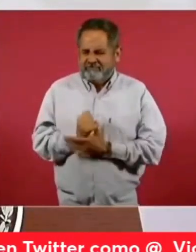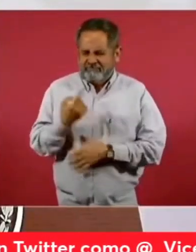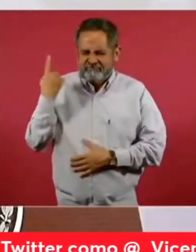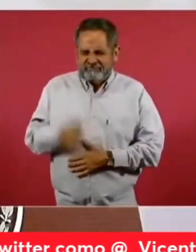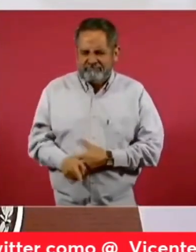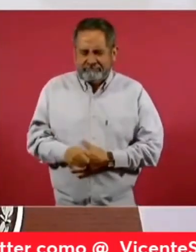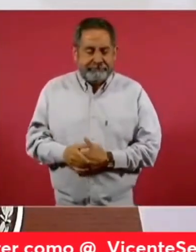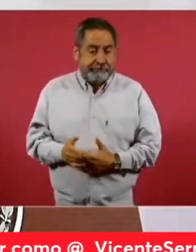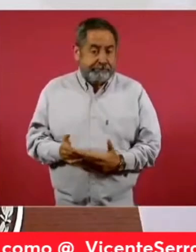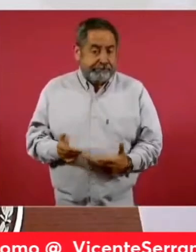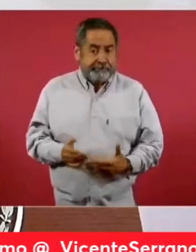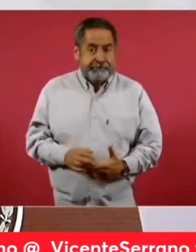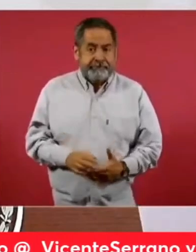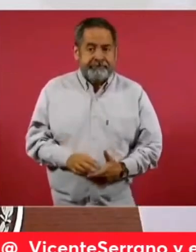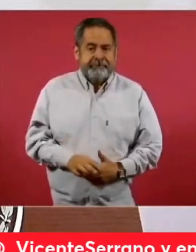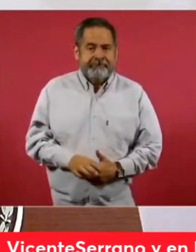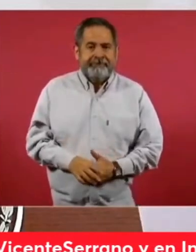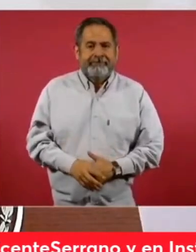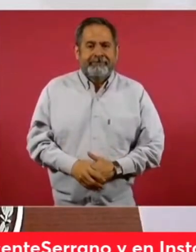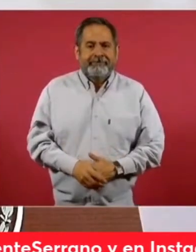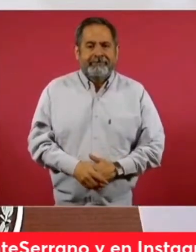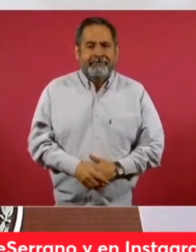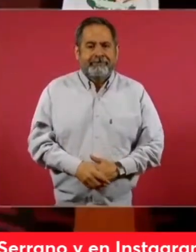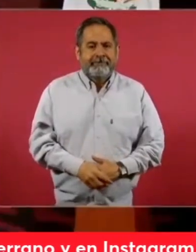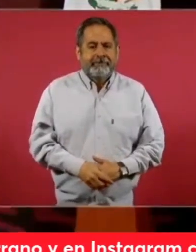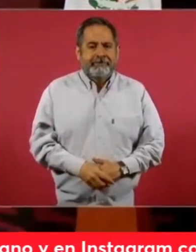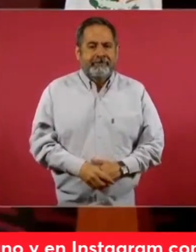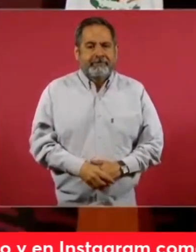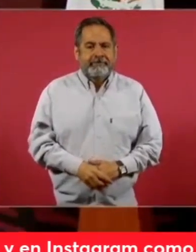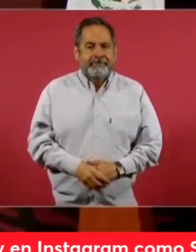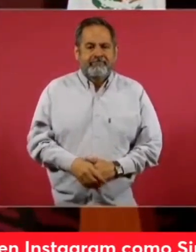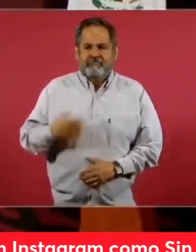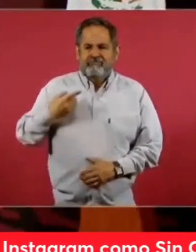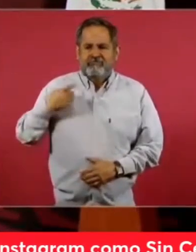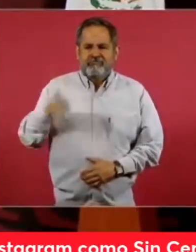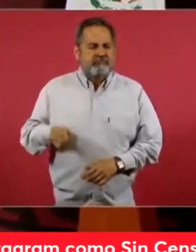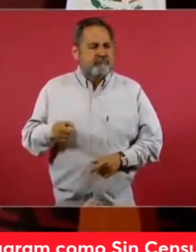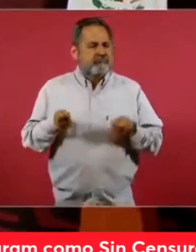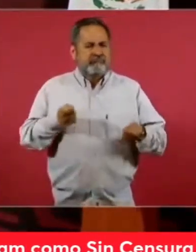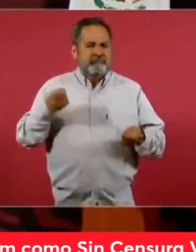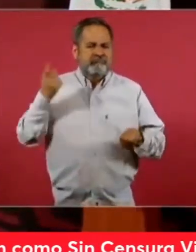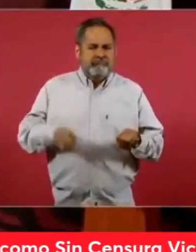Y es muy importante, porque si no, imagínense,